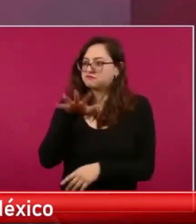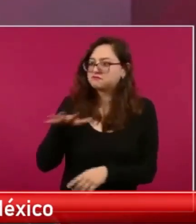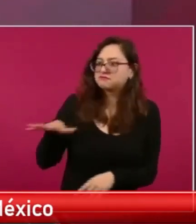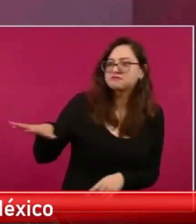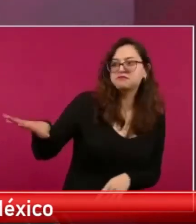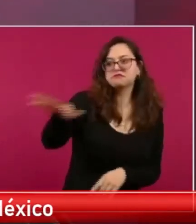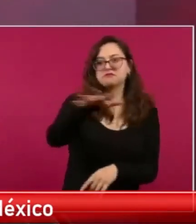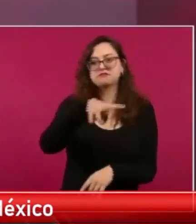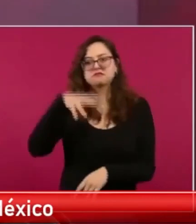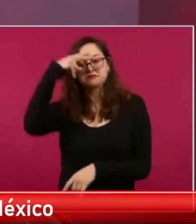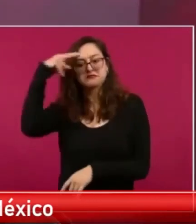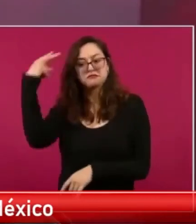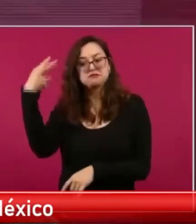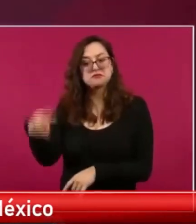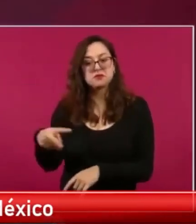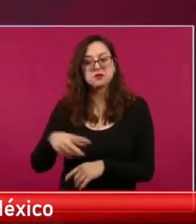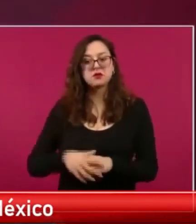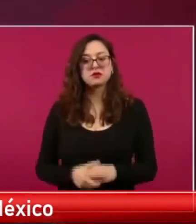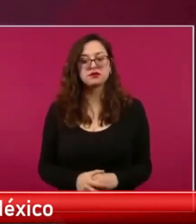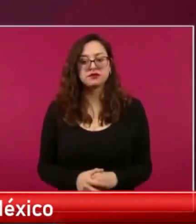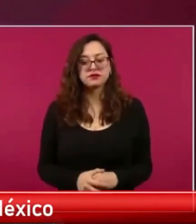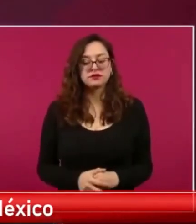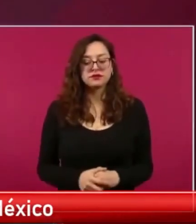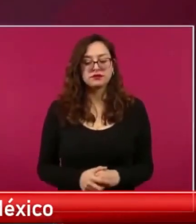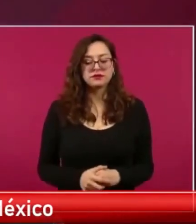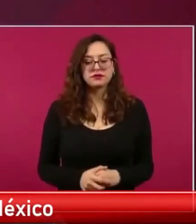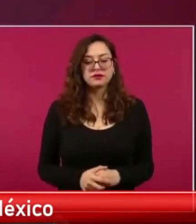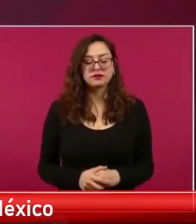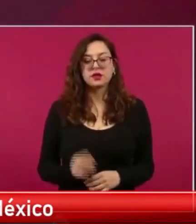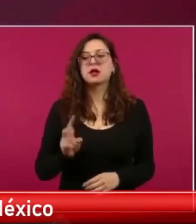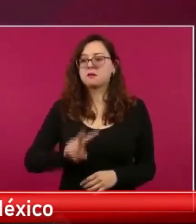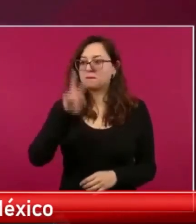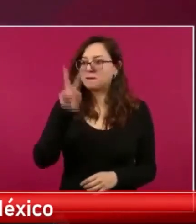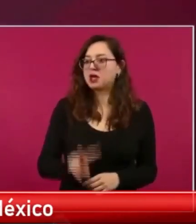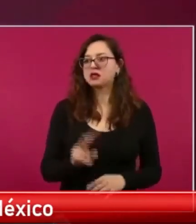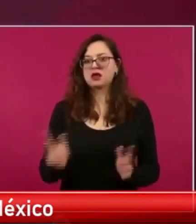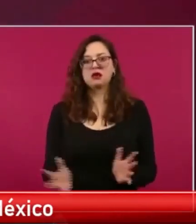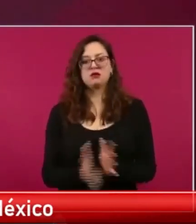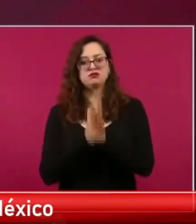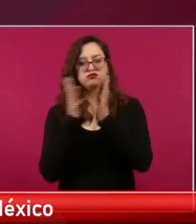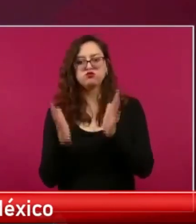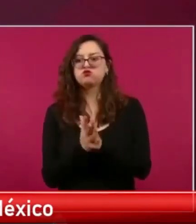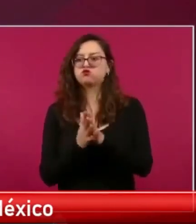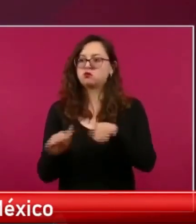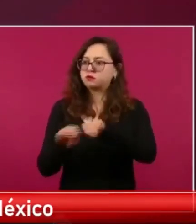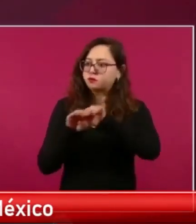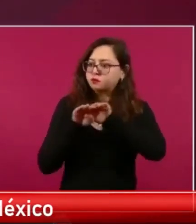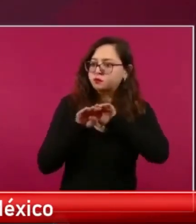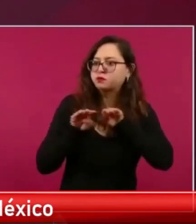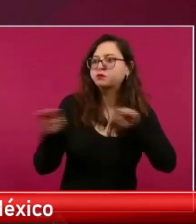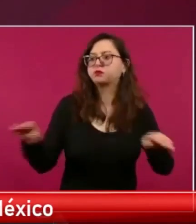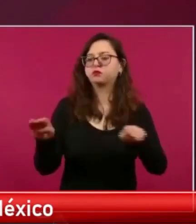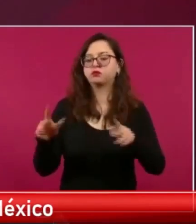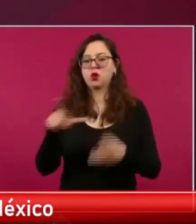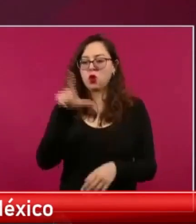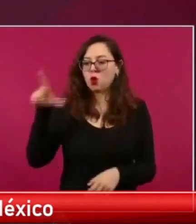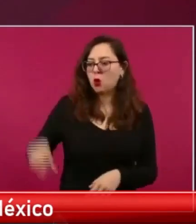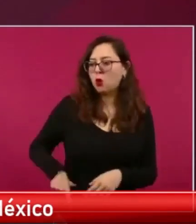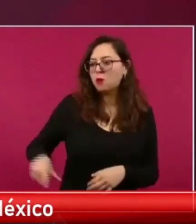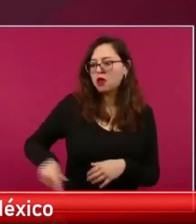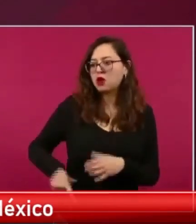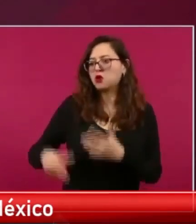México. Que haya una auténtica democracia, un gobierno del pueblo, para el pueblo, con el